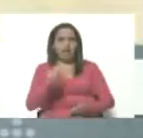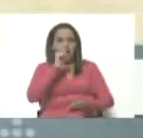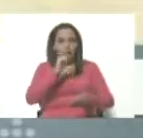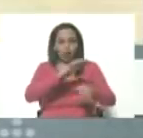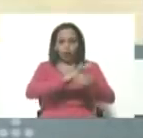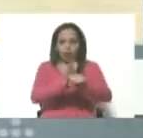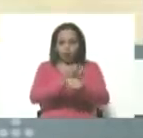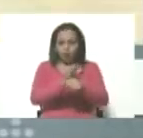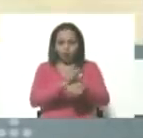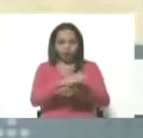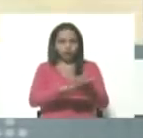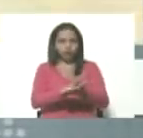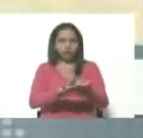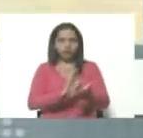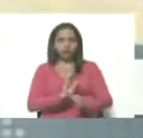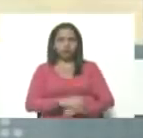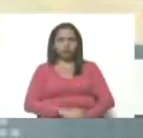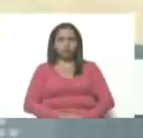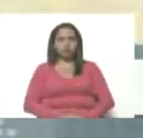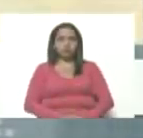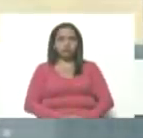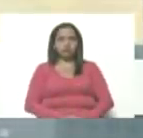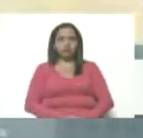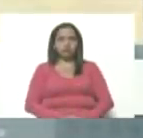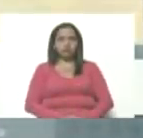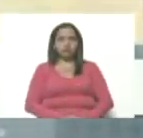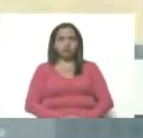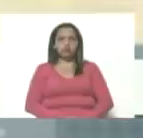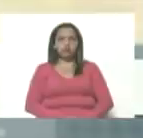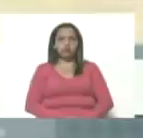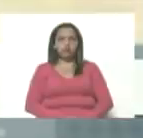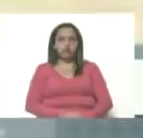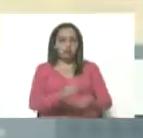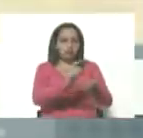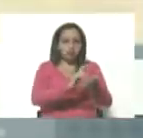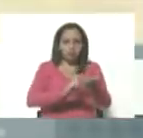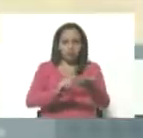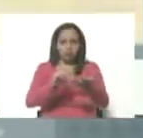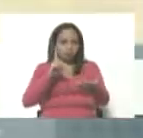alcohol, ¿verdad, vicepresidenta? Una buena solución, dice,